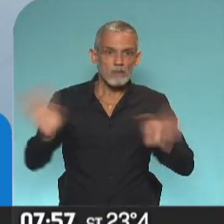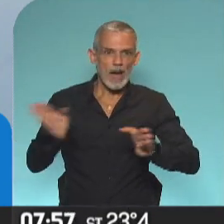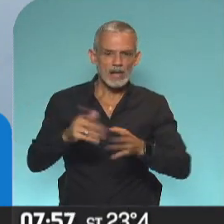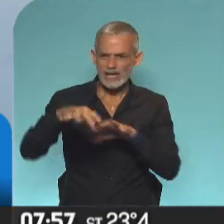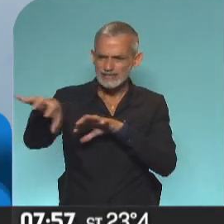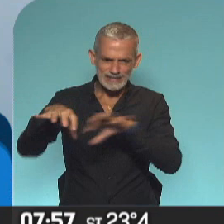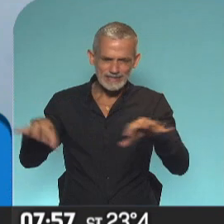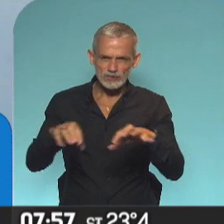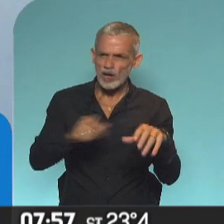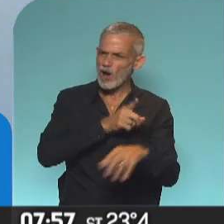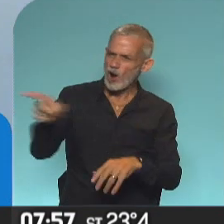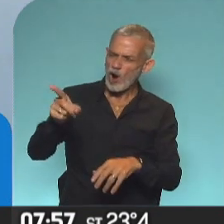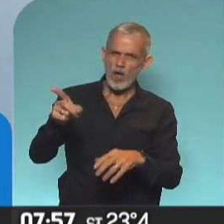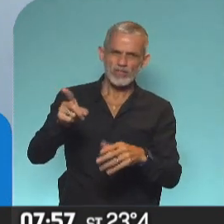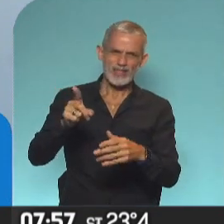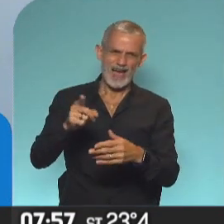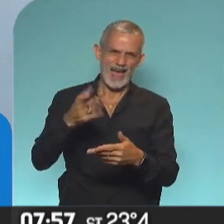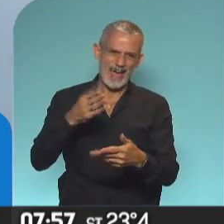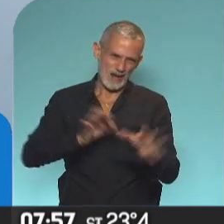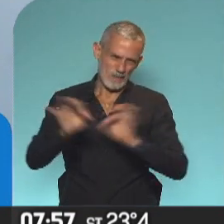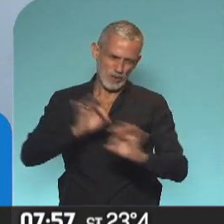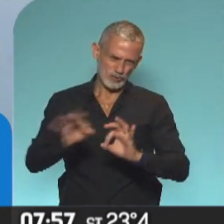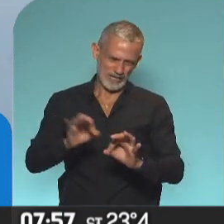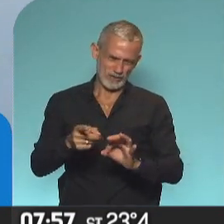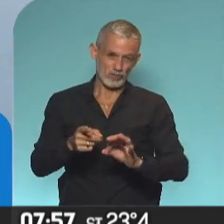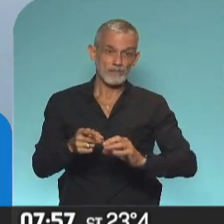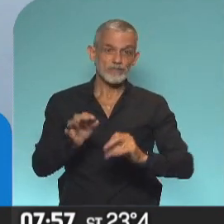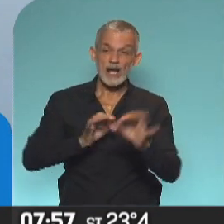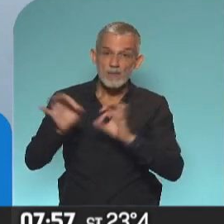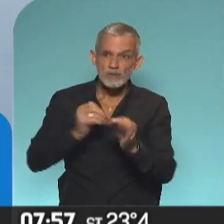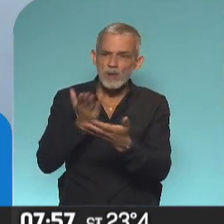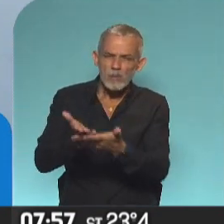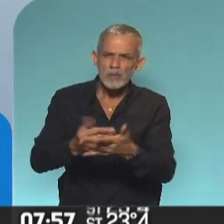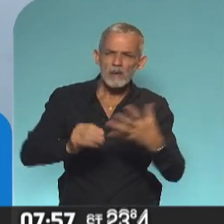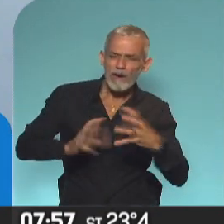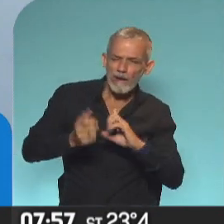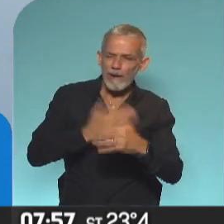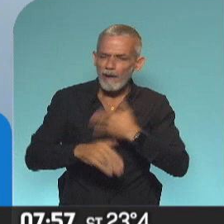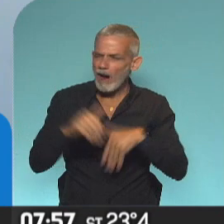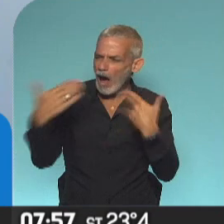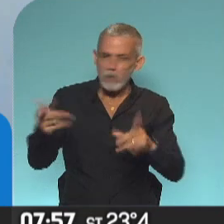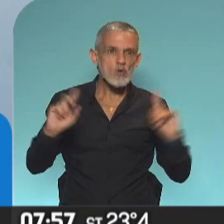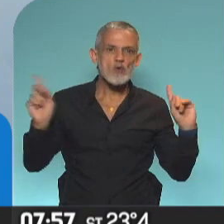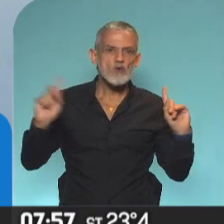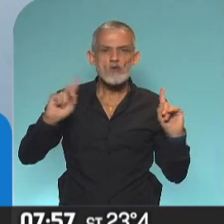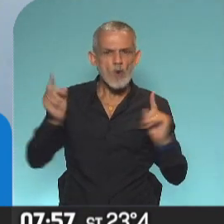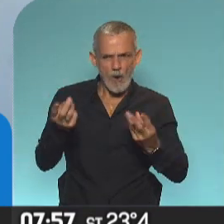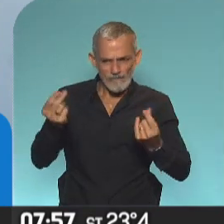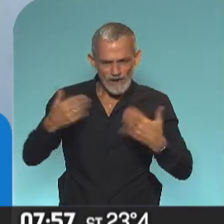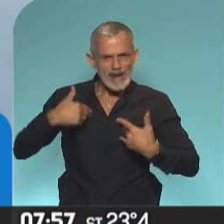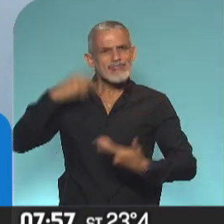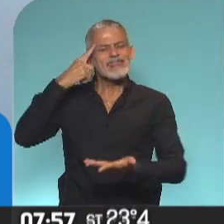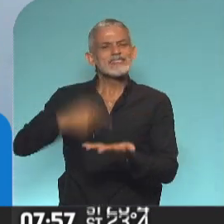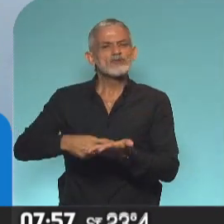sectores contrarios a la despenalización. El proyecto de ninguna manera plantea el aborto eugenésico ni lo favorece, ya que valoran nuestra decisión